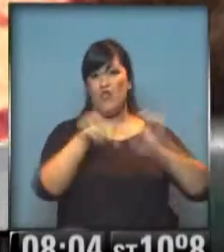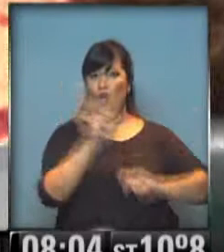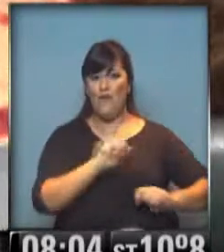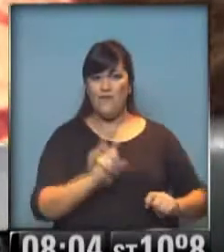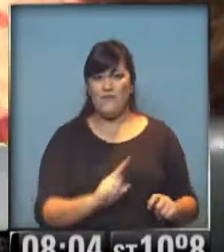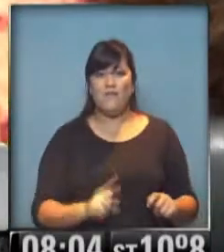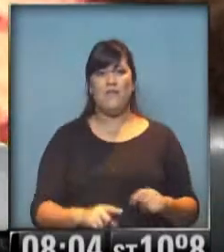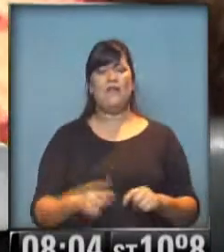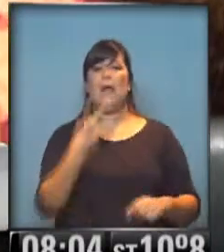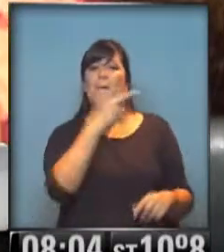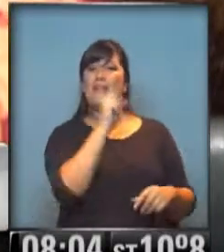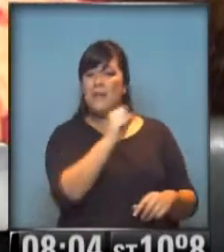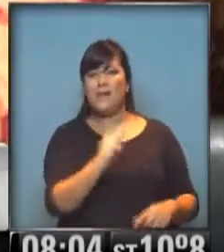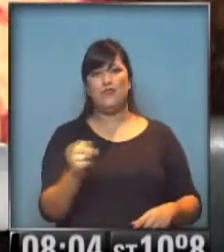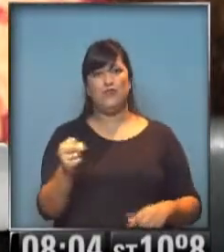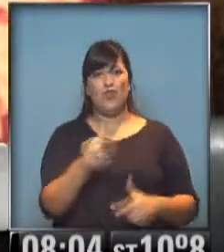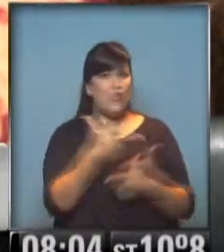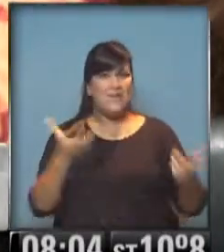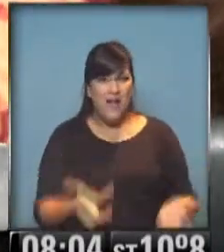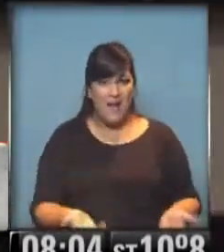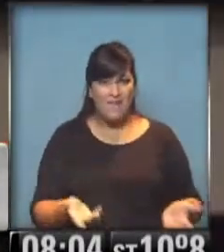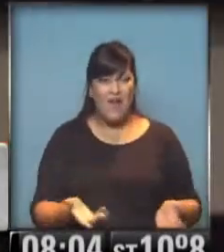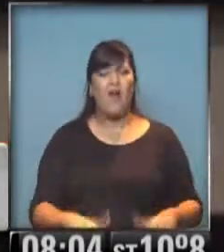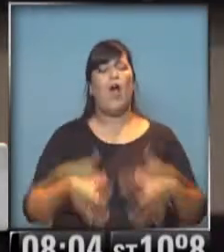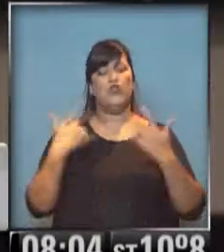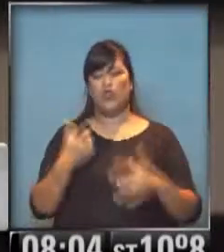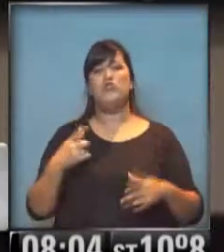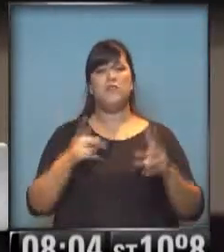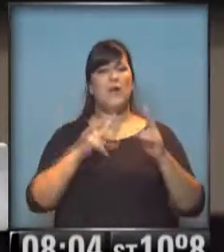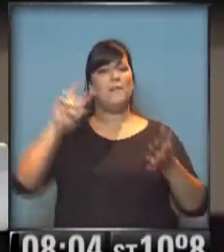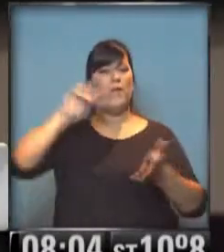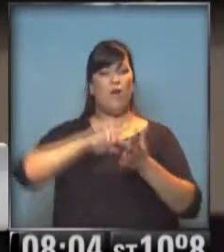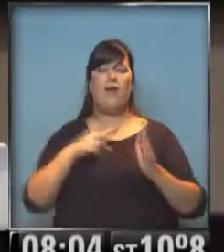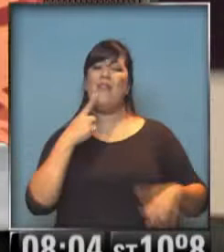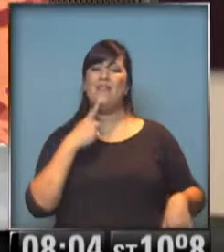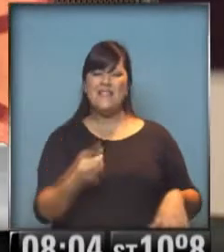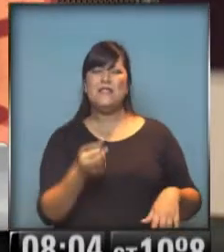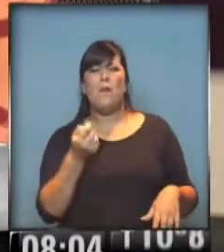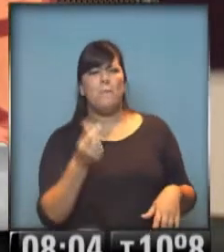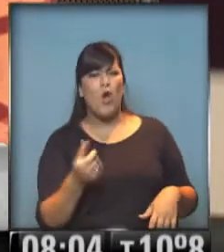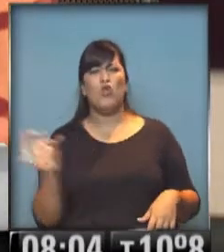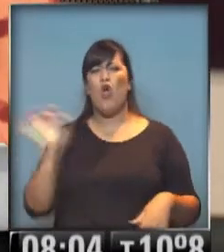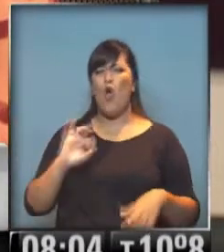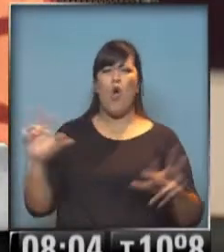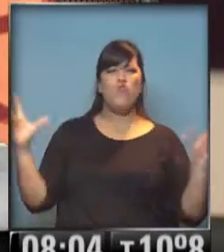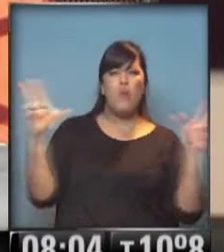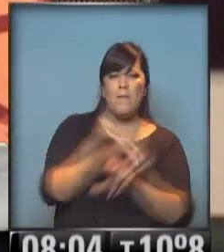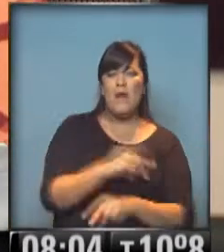agarró prácticamente a 20 pesos no aparecía el problema era fundamentalmente eso de esa desatención